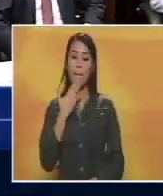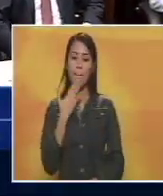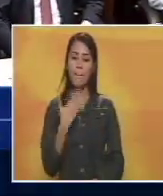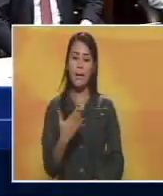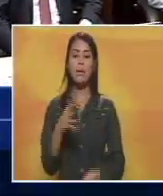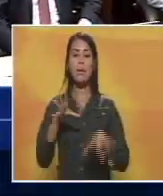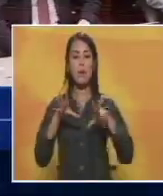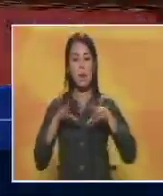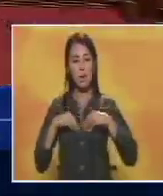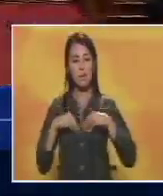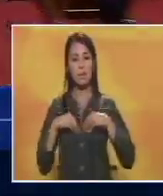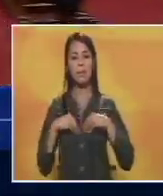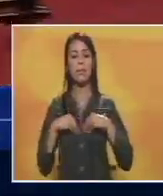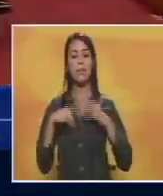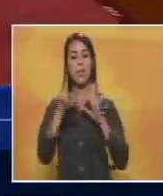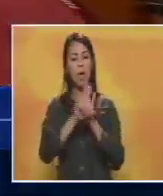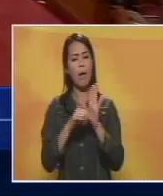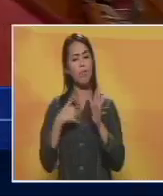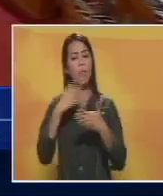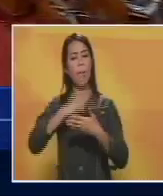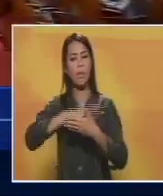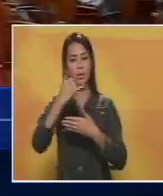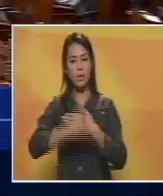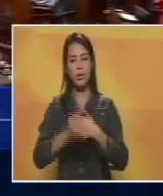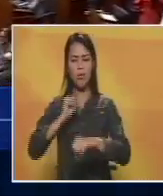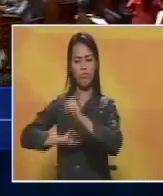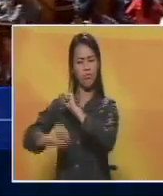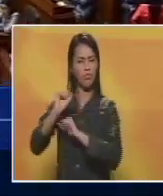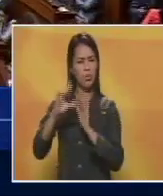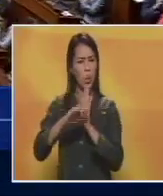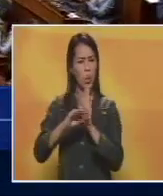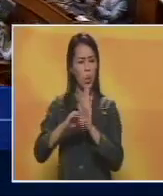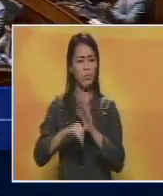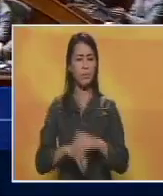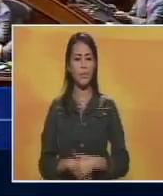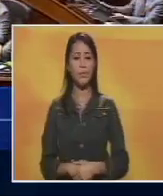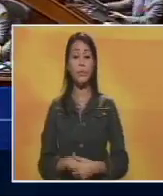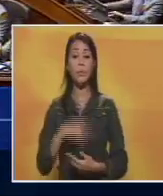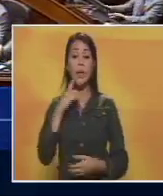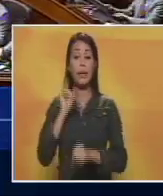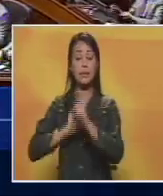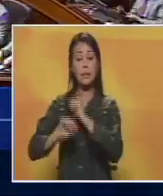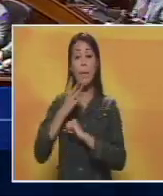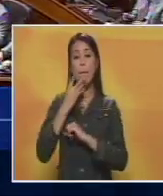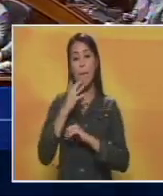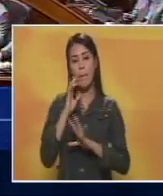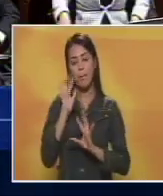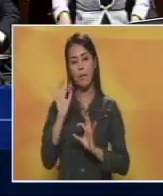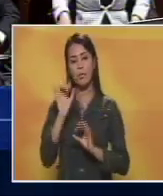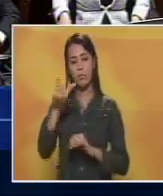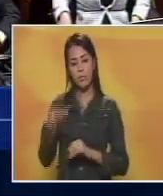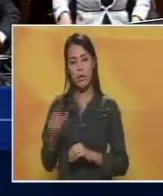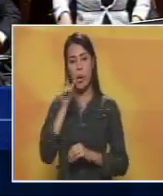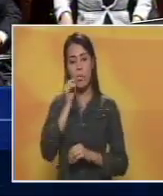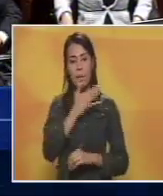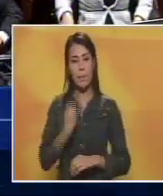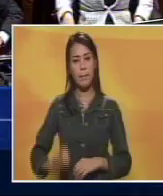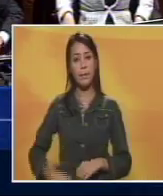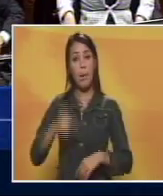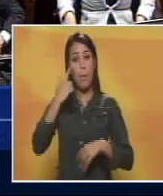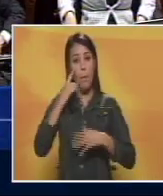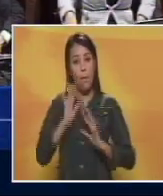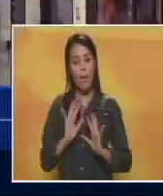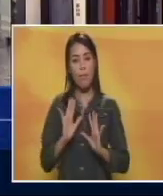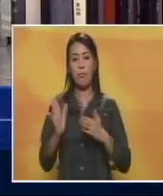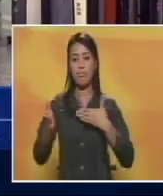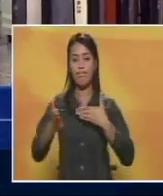la aceptación de un paquete de proyectos de lucha anticorrupción. De ser rechazado el recurso anunciado por el presidente Martín Vizcarra, se podría generar